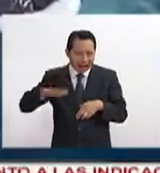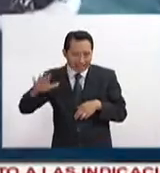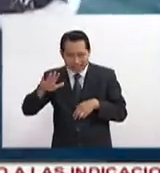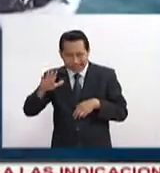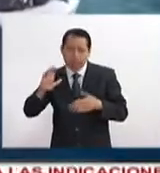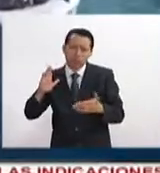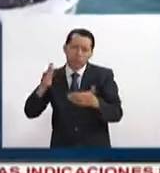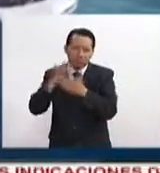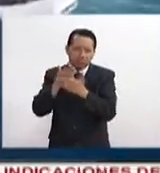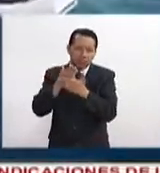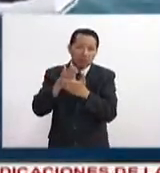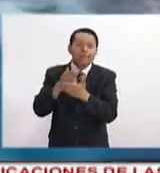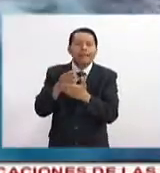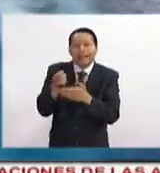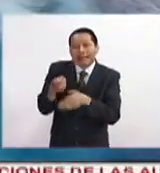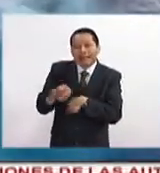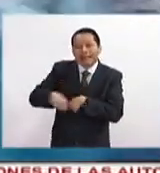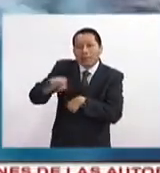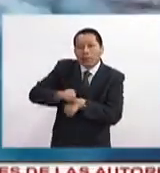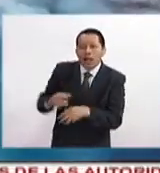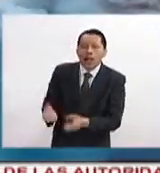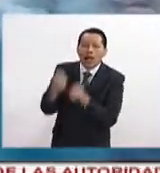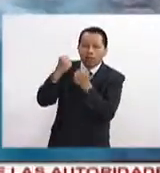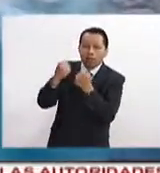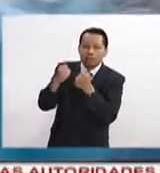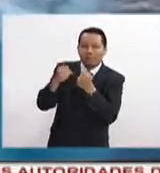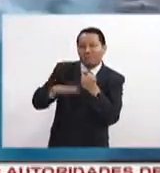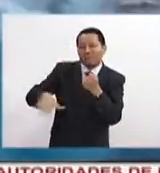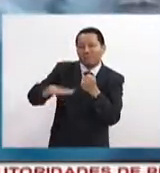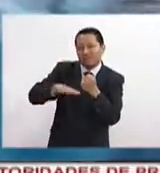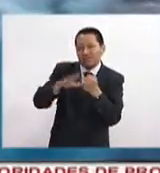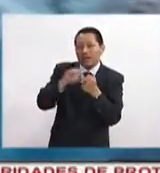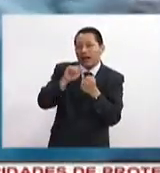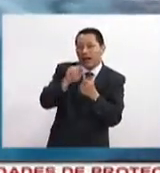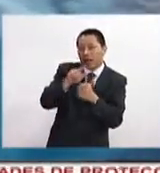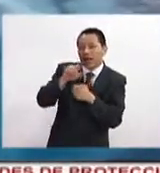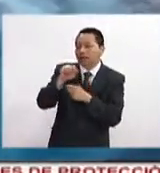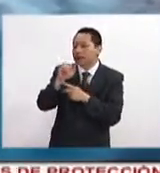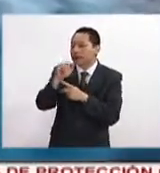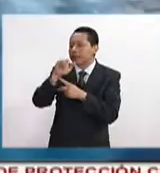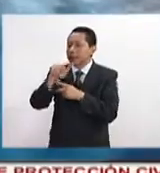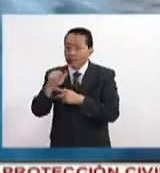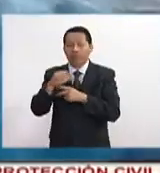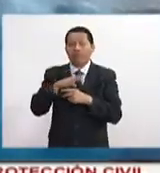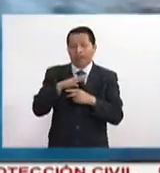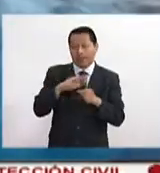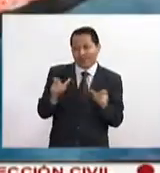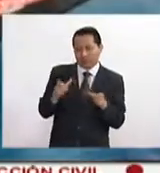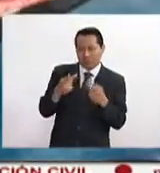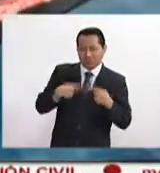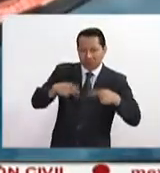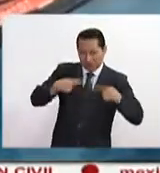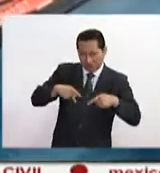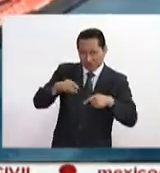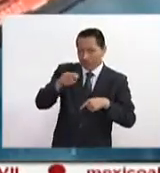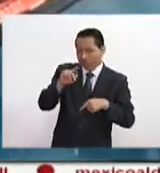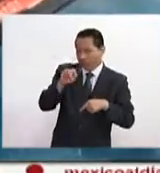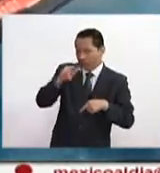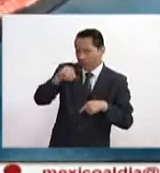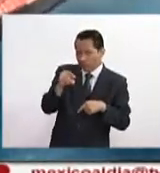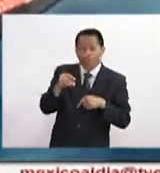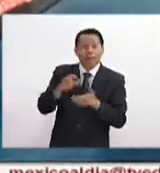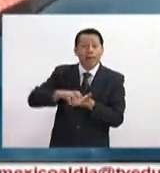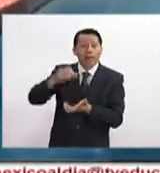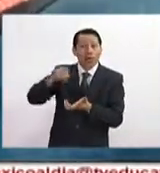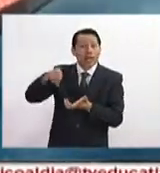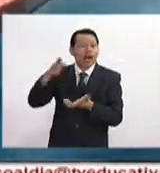rescatados solamente esta semana en el canal de Sicilia. La Guardia Costera del Mediterráneo informó que la mayoría de los indocumentados tenían